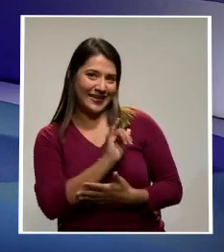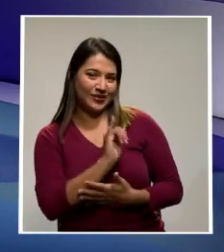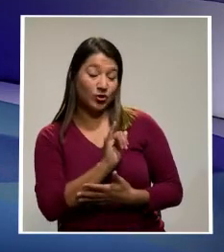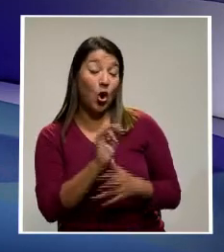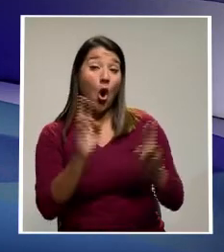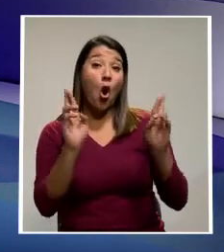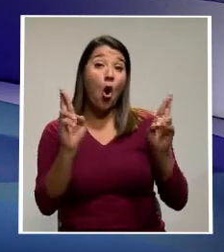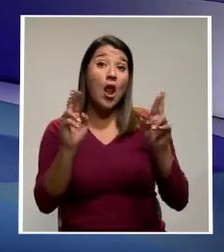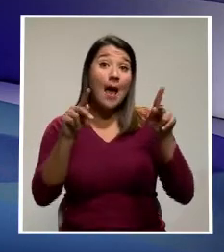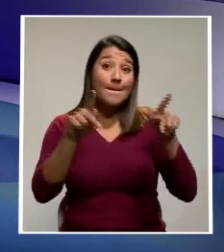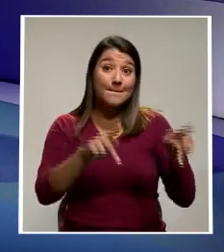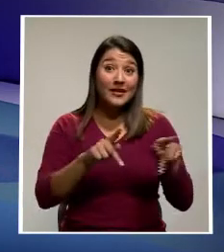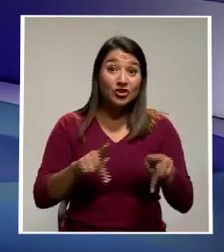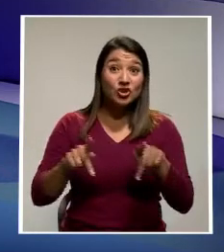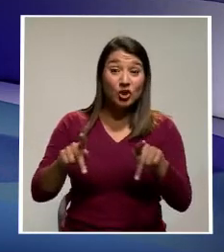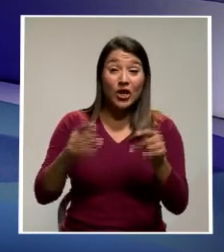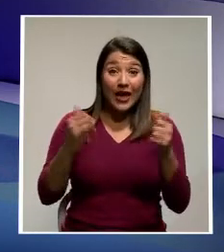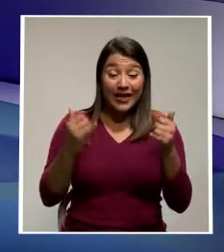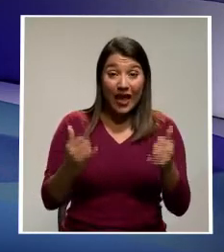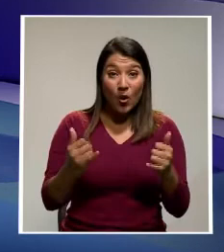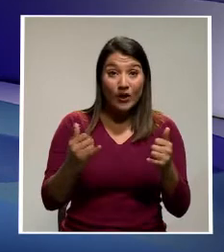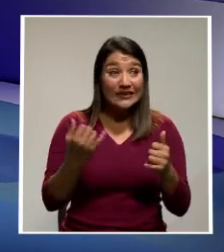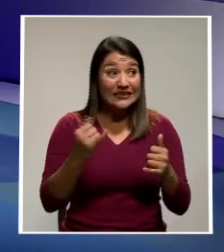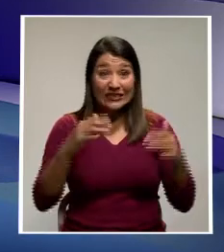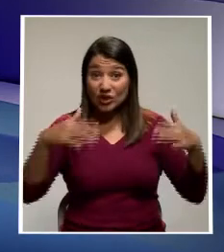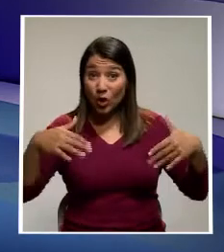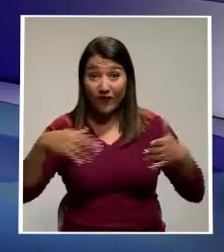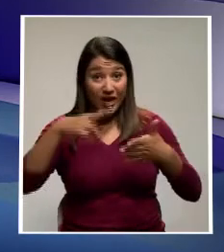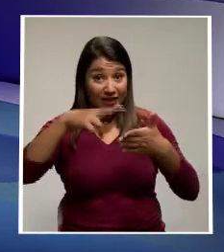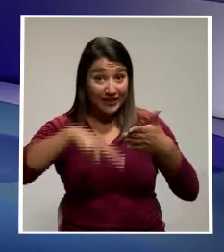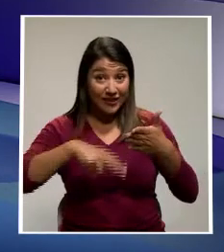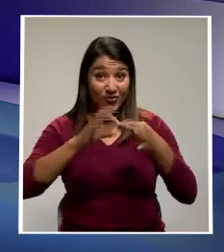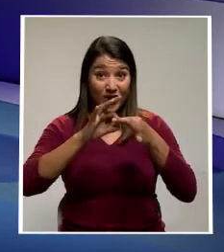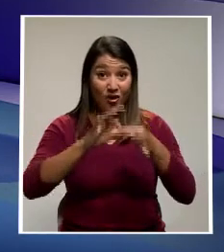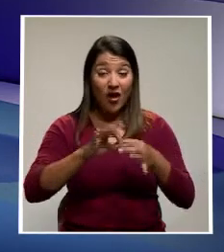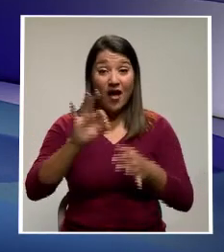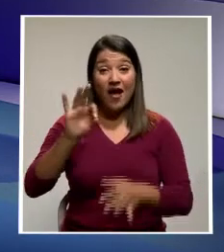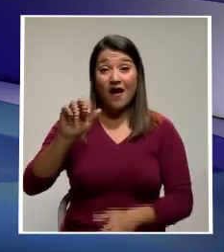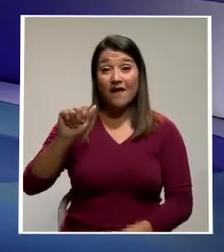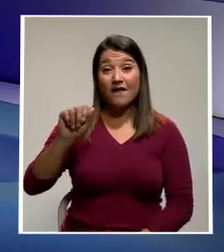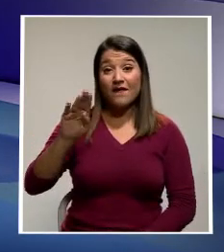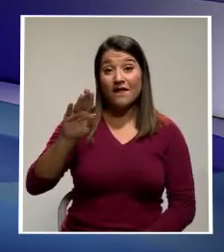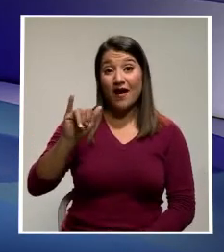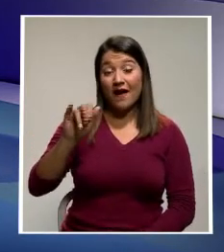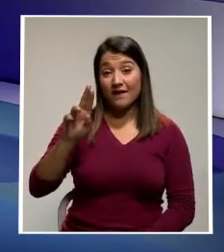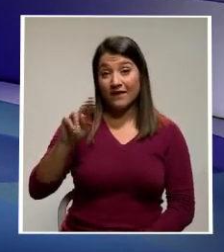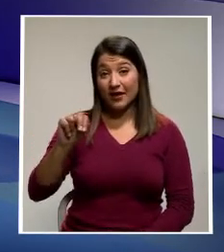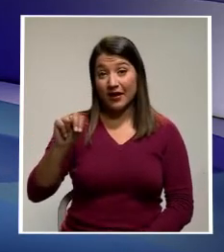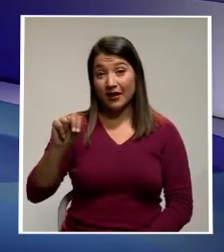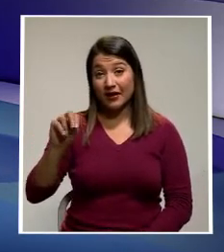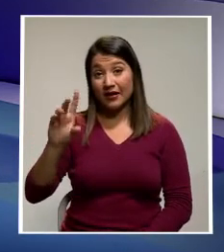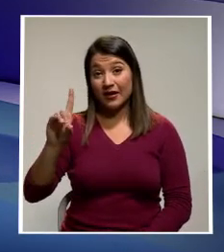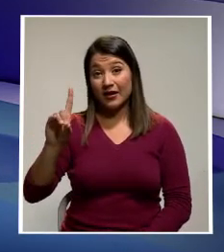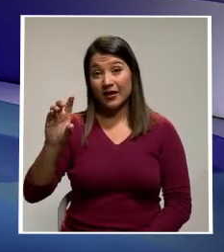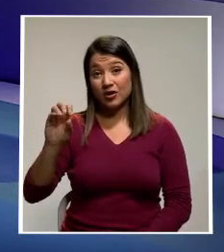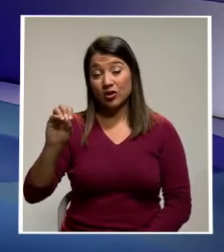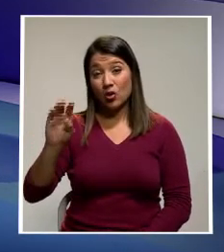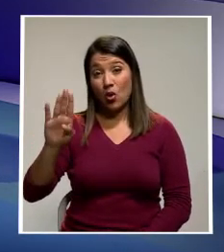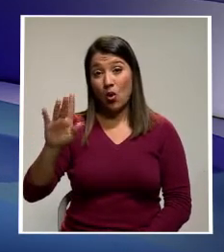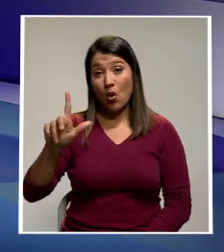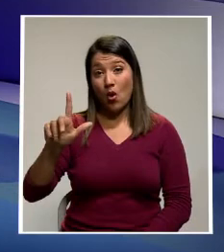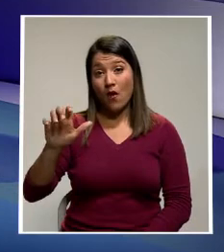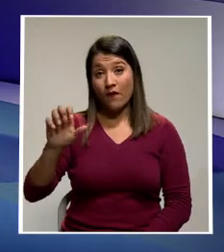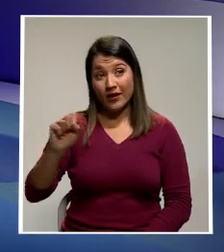escuchando le pique, el que no lo ha leído a Fabián Dobles, que vaya, lo busque. Hay muchísima obra